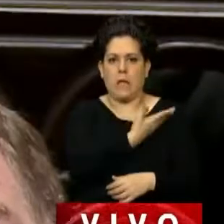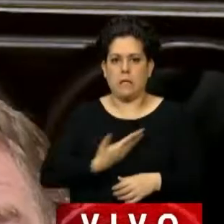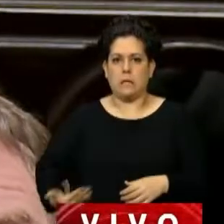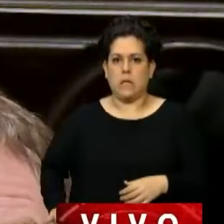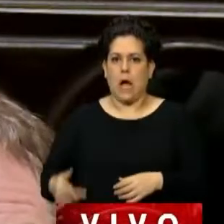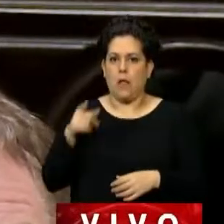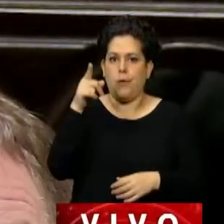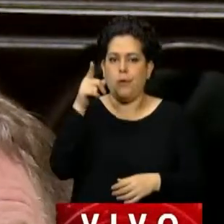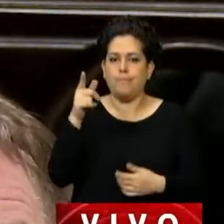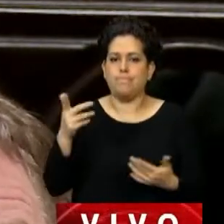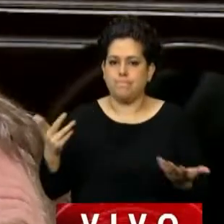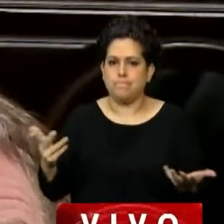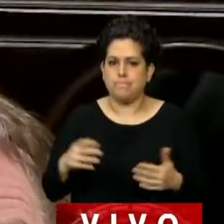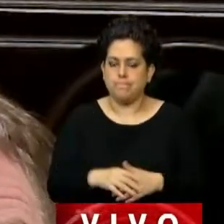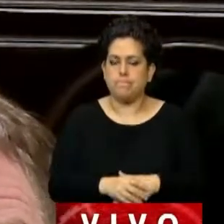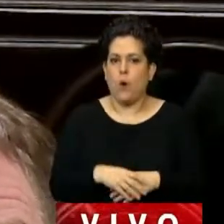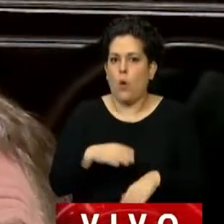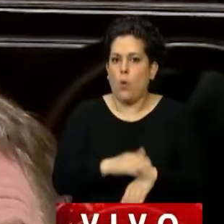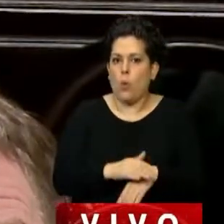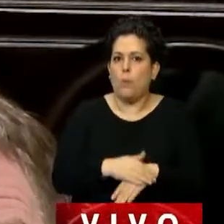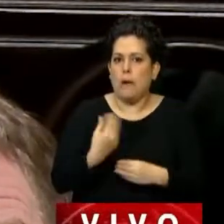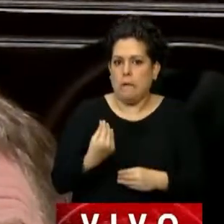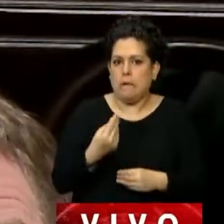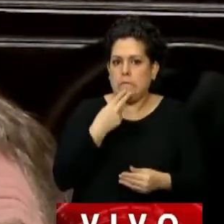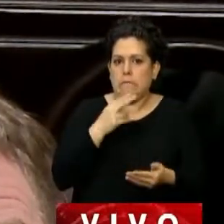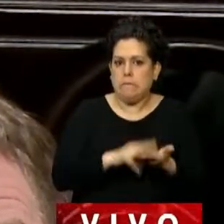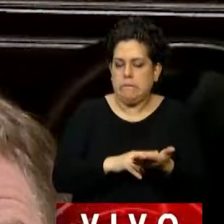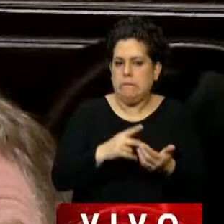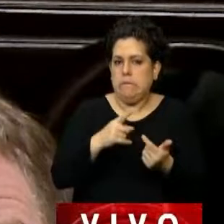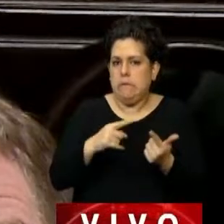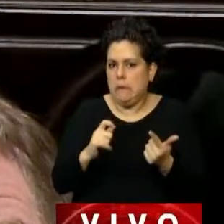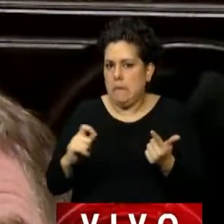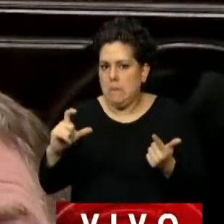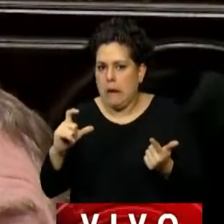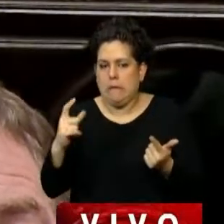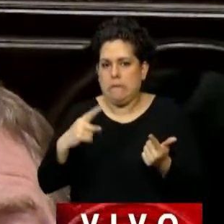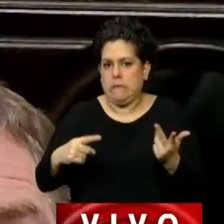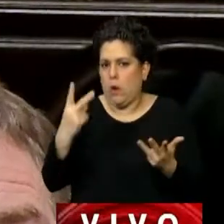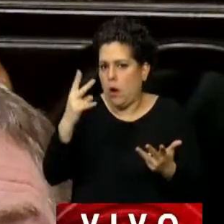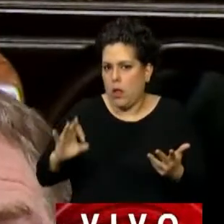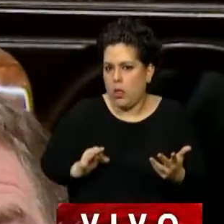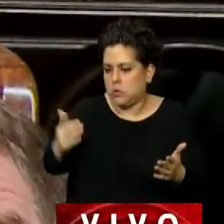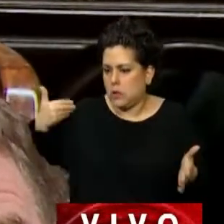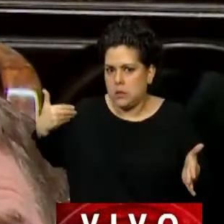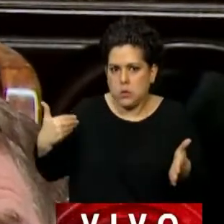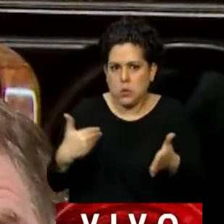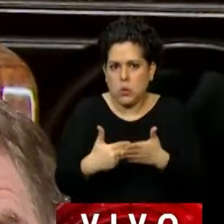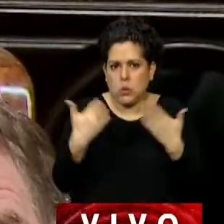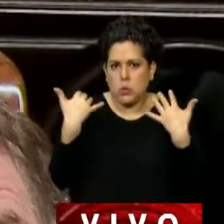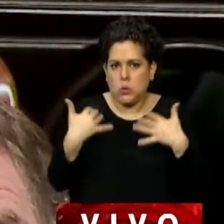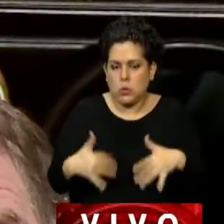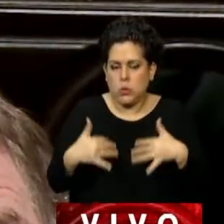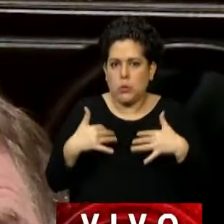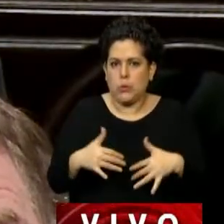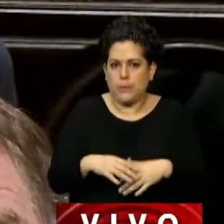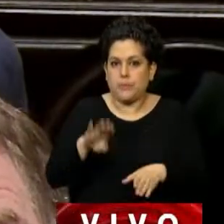Nacional, producto del descalabro fiscal que se ha generado en estos 2 últimos años.